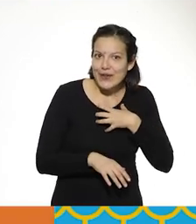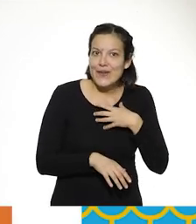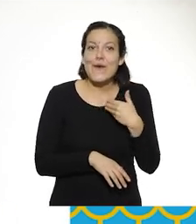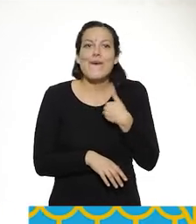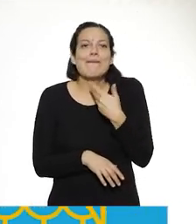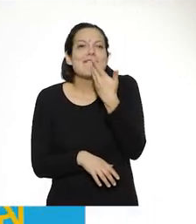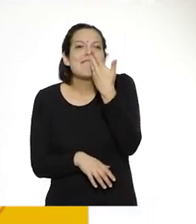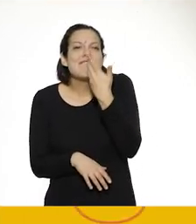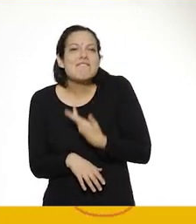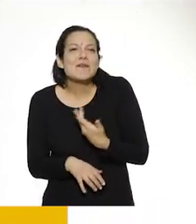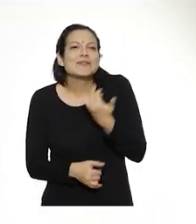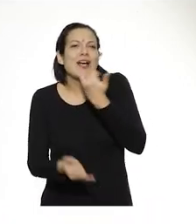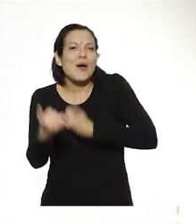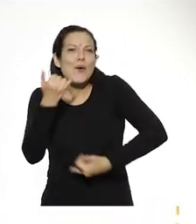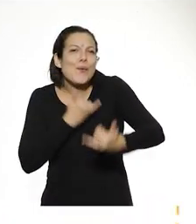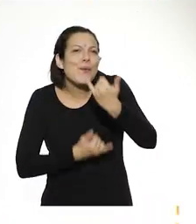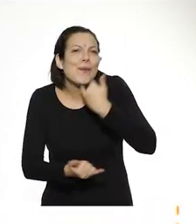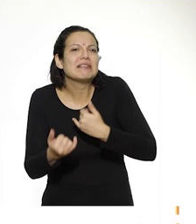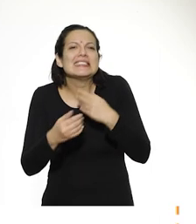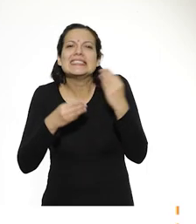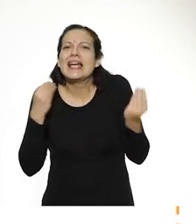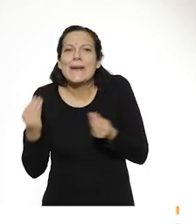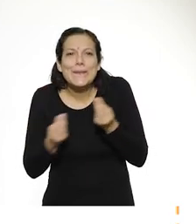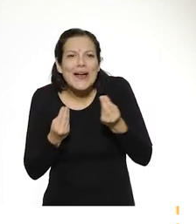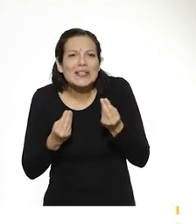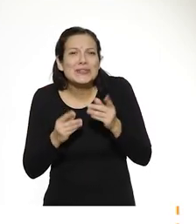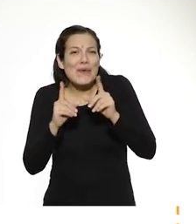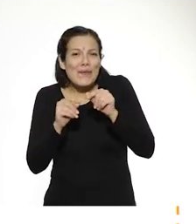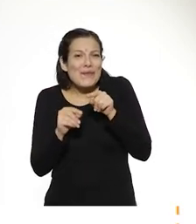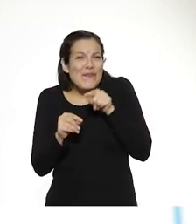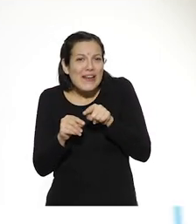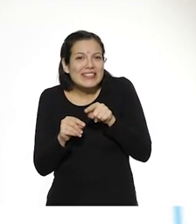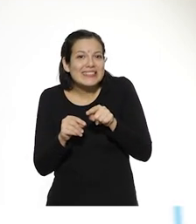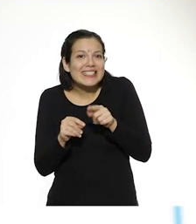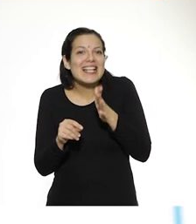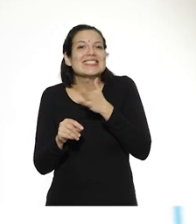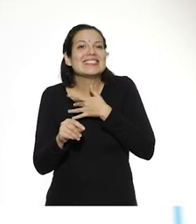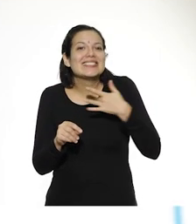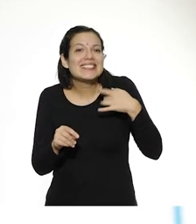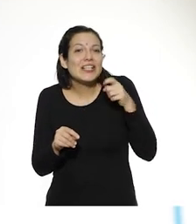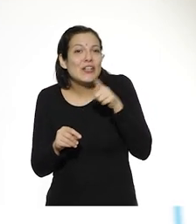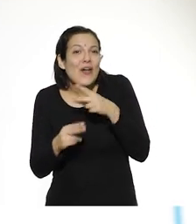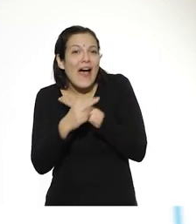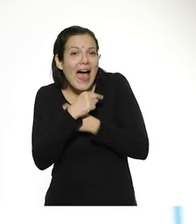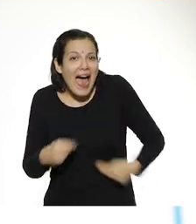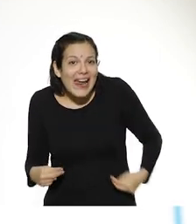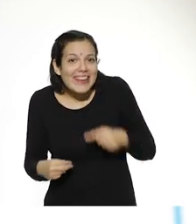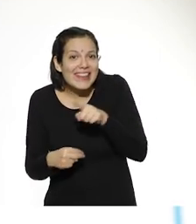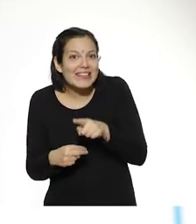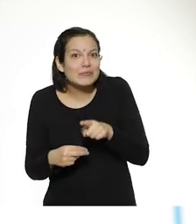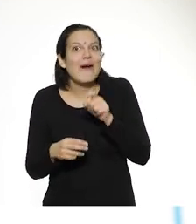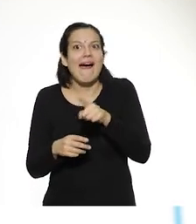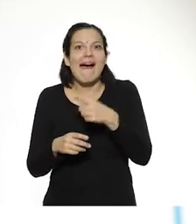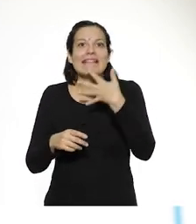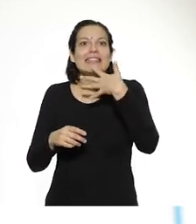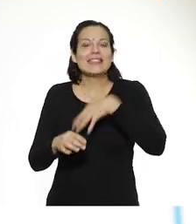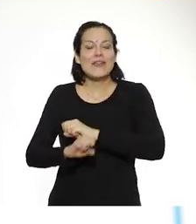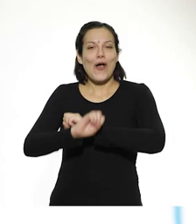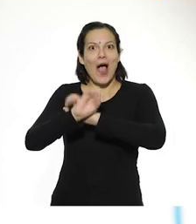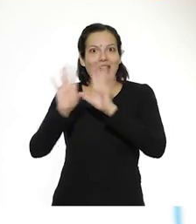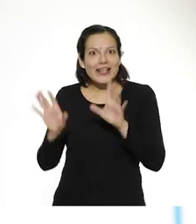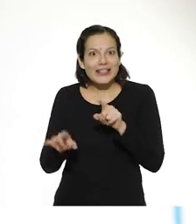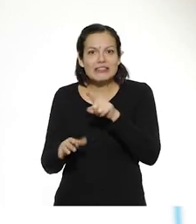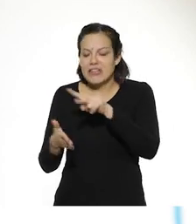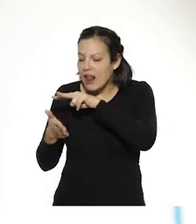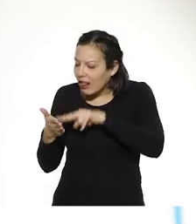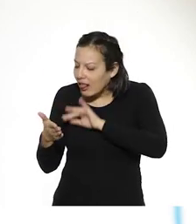gusta que me cuente qué pasó en esa fecha la seño de jardín porque le entiendo perfecto,